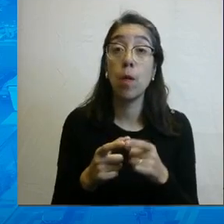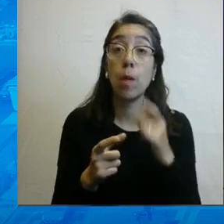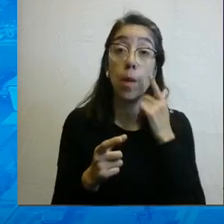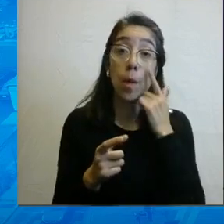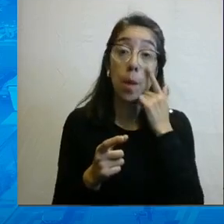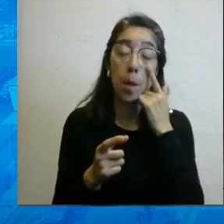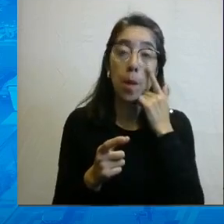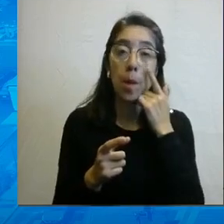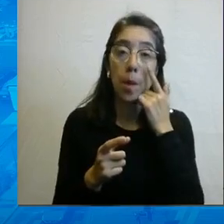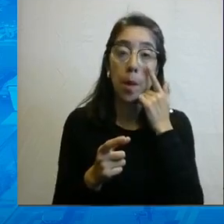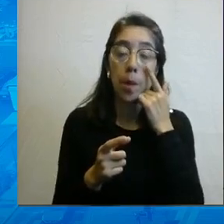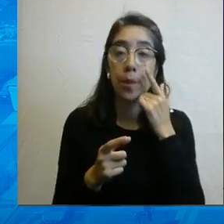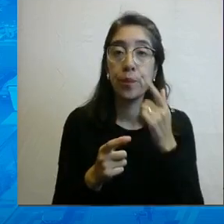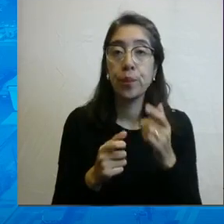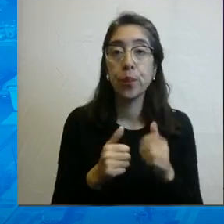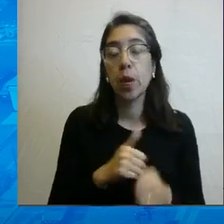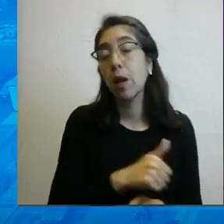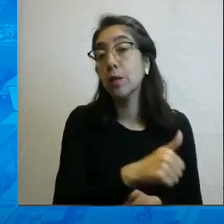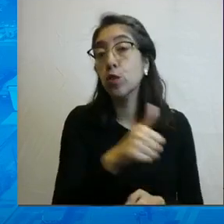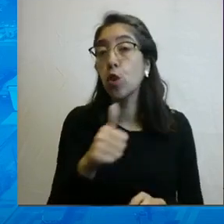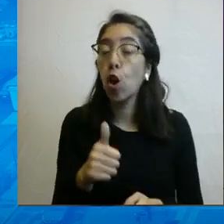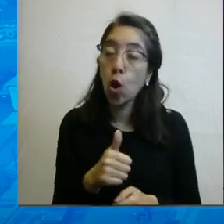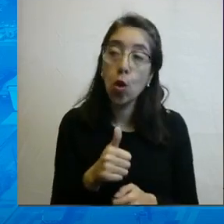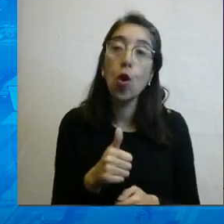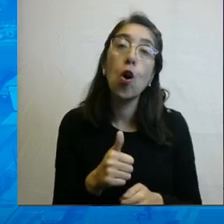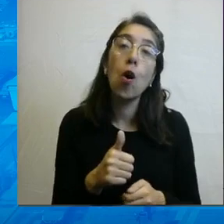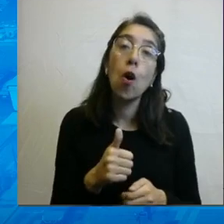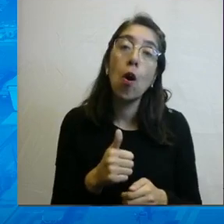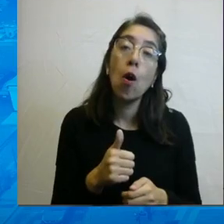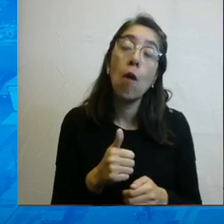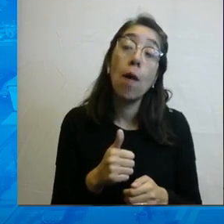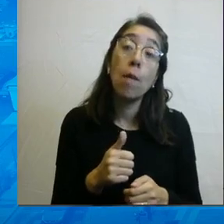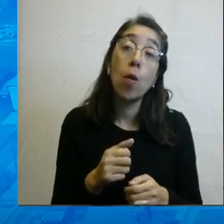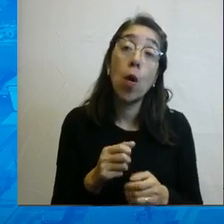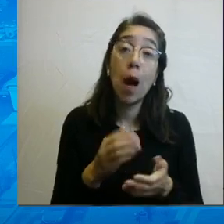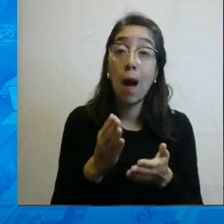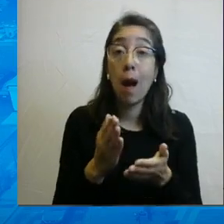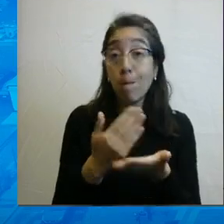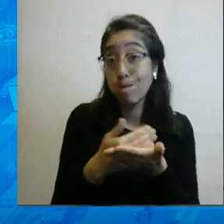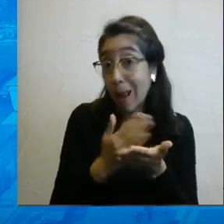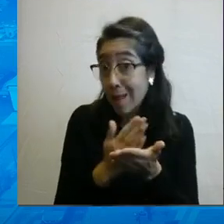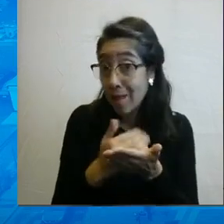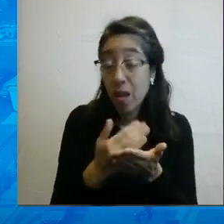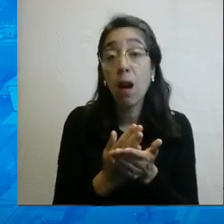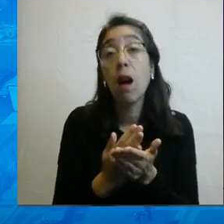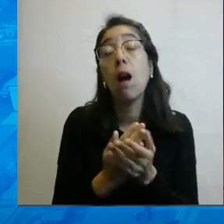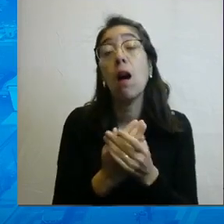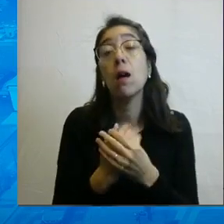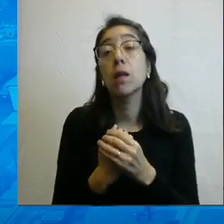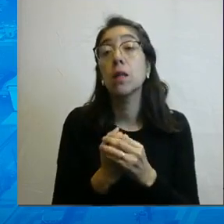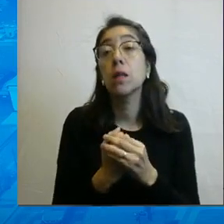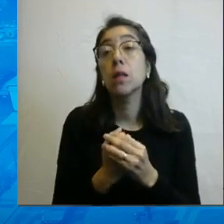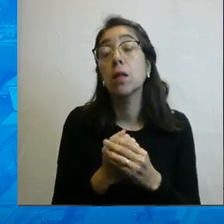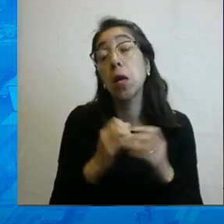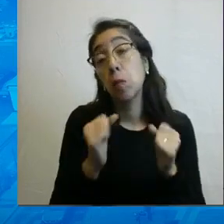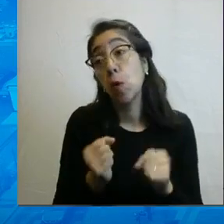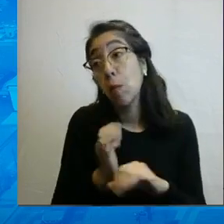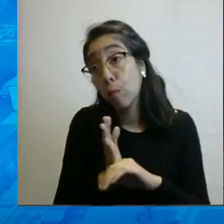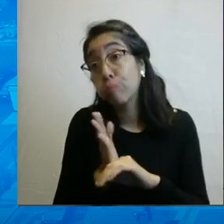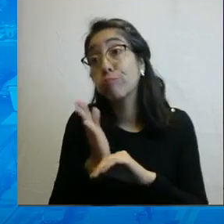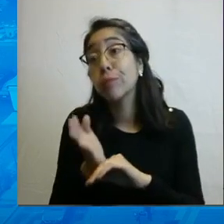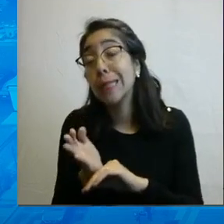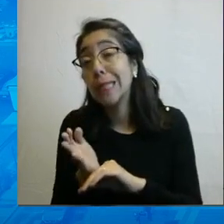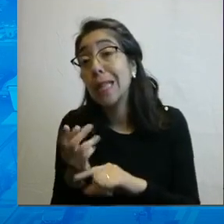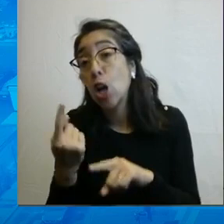por parte de la administración todos los medios materiales para que podamos asistir por parte también del Consejo Municipal y ahí poder conversar en